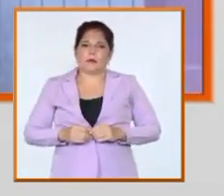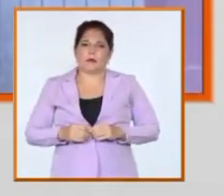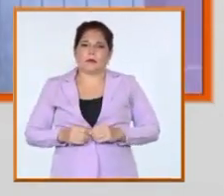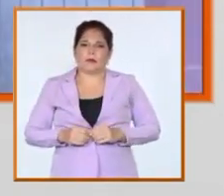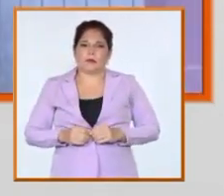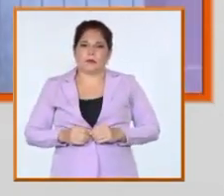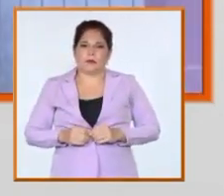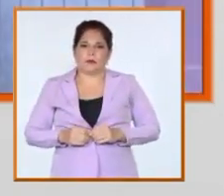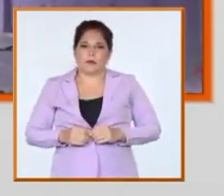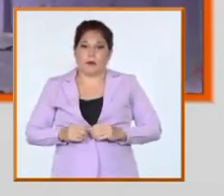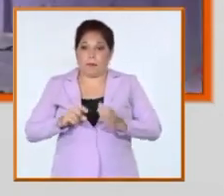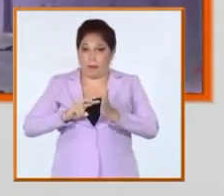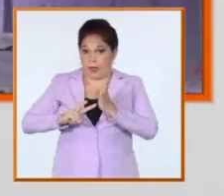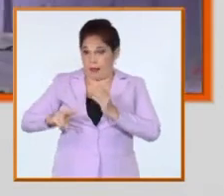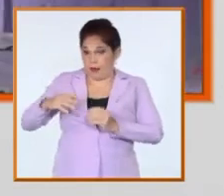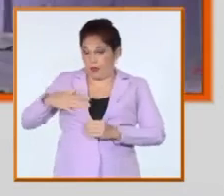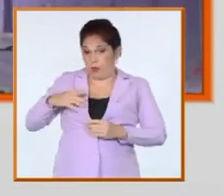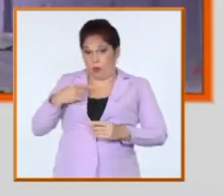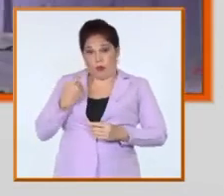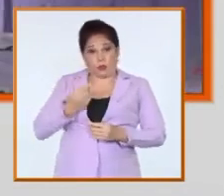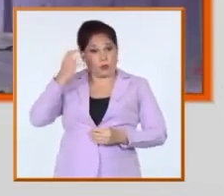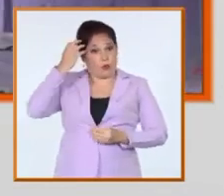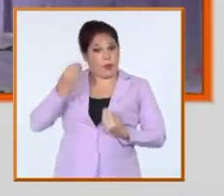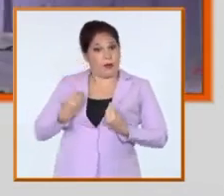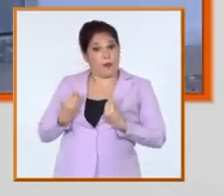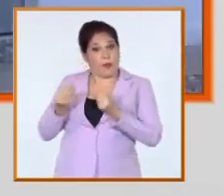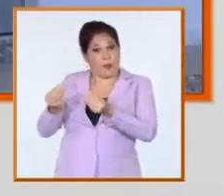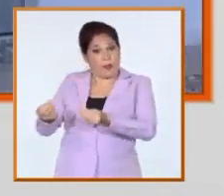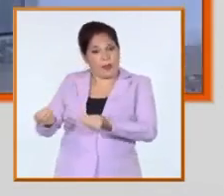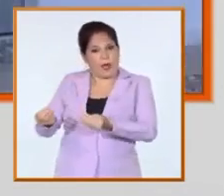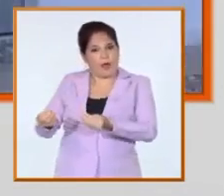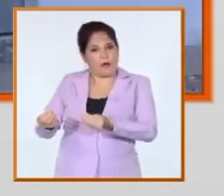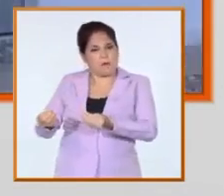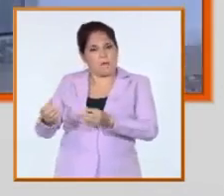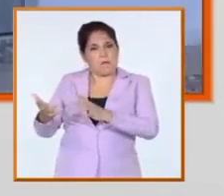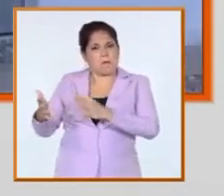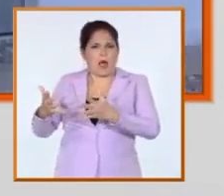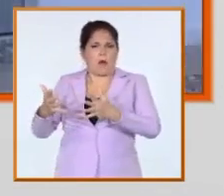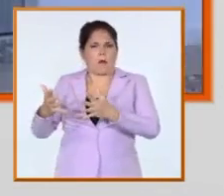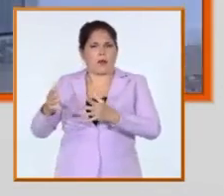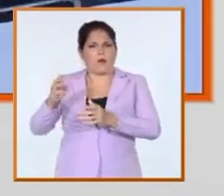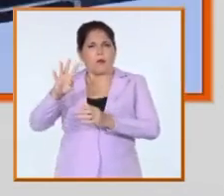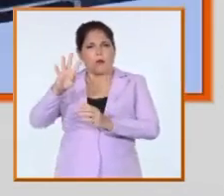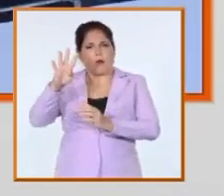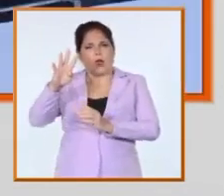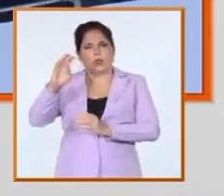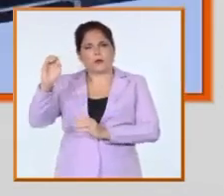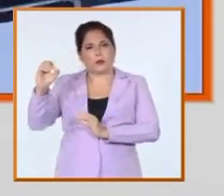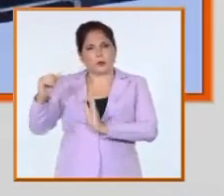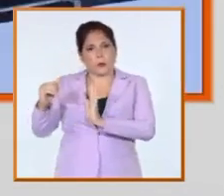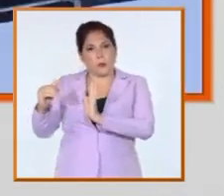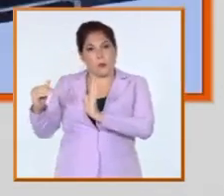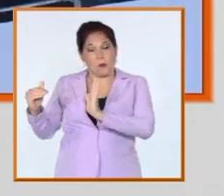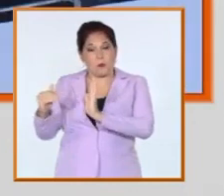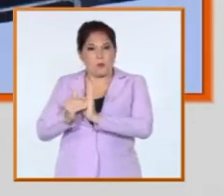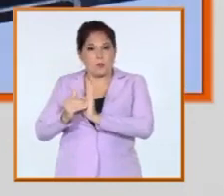entregado a penas de Río en el Ian hacia acá más de 400.000